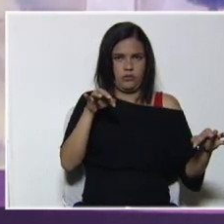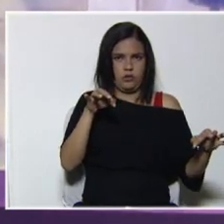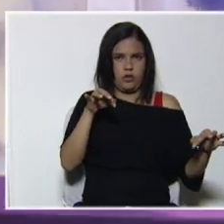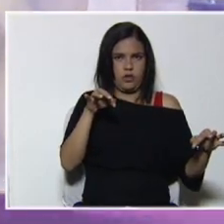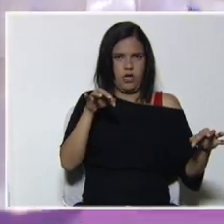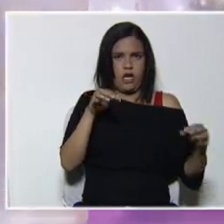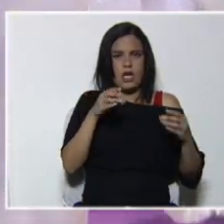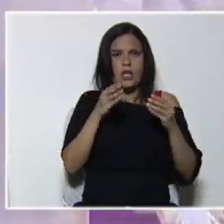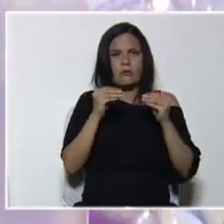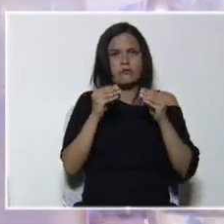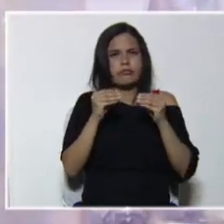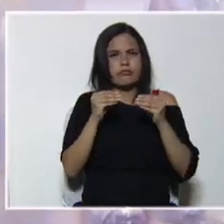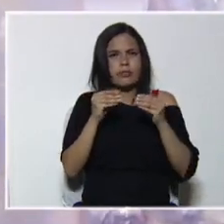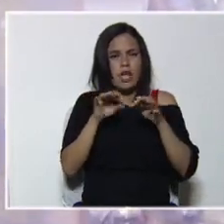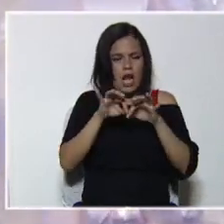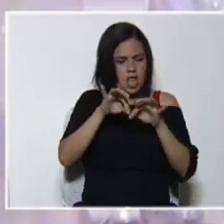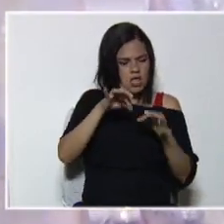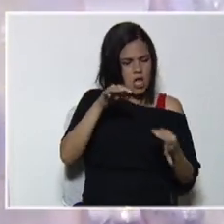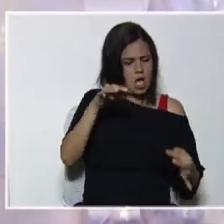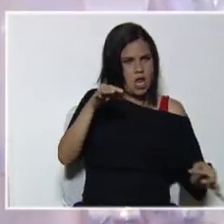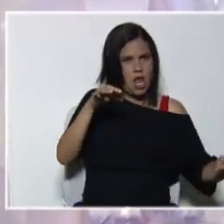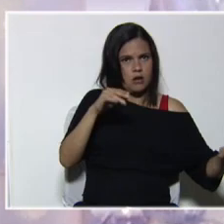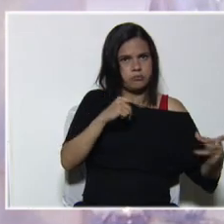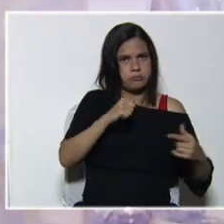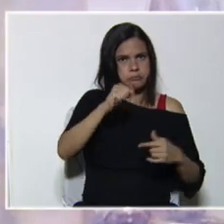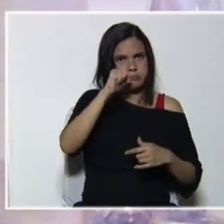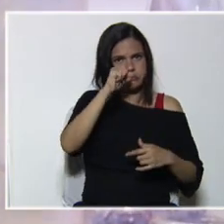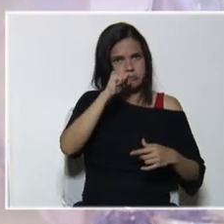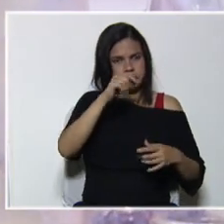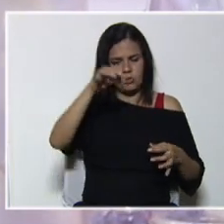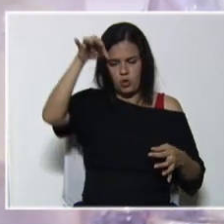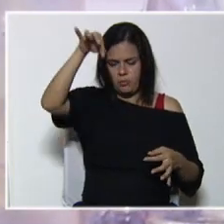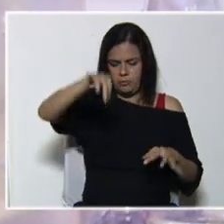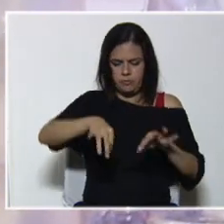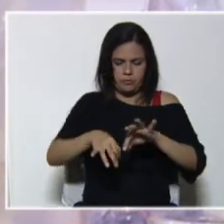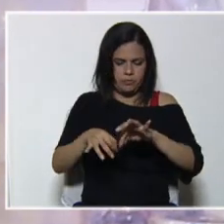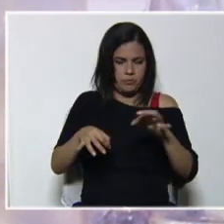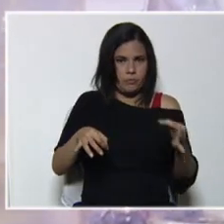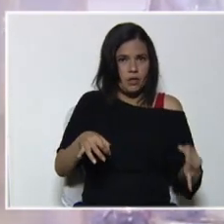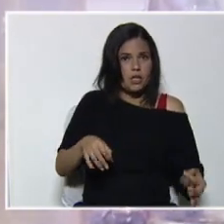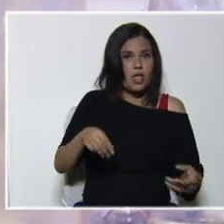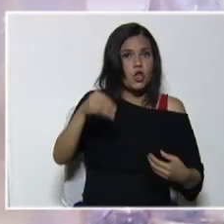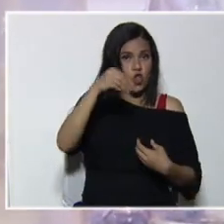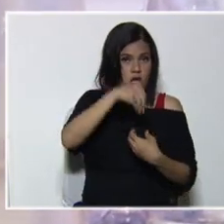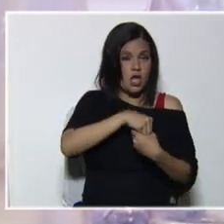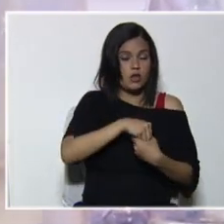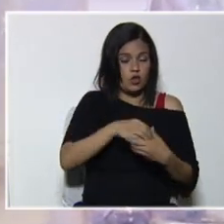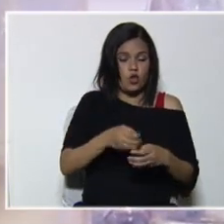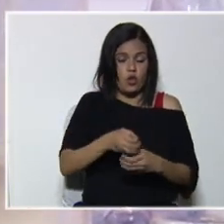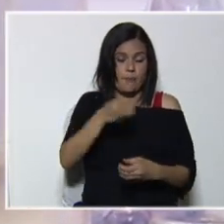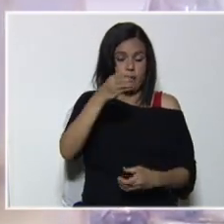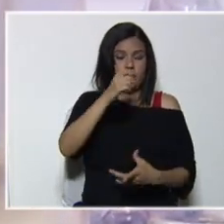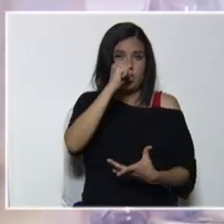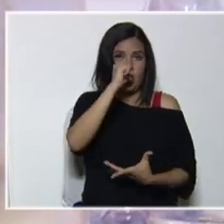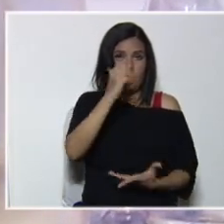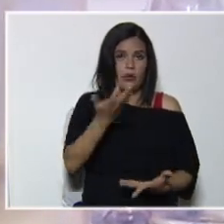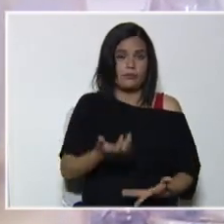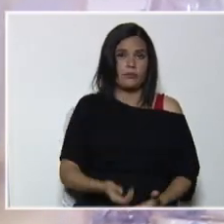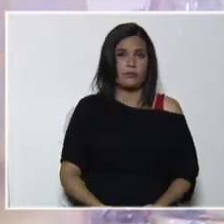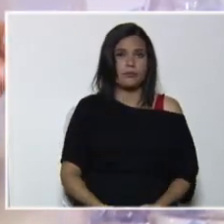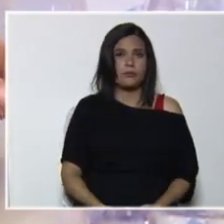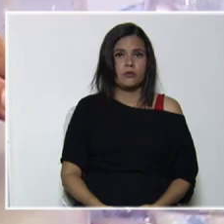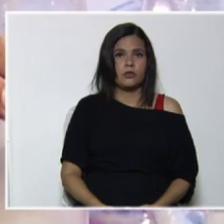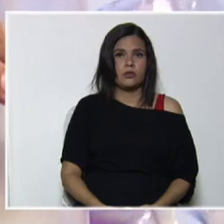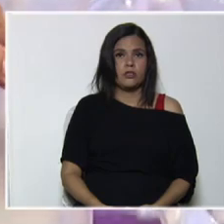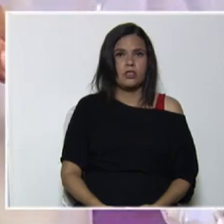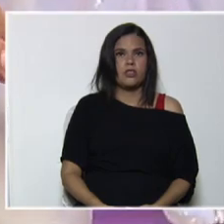estar humedecida ese trozo de tela o un hilo, por supuesto estando dentro de un envase de agua que toque acá, se